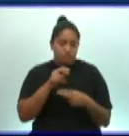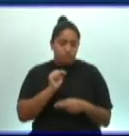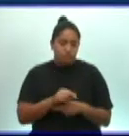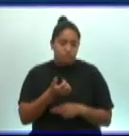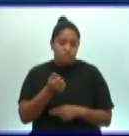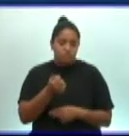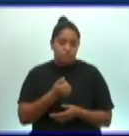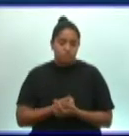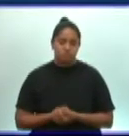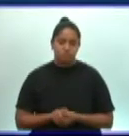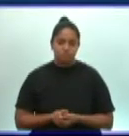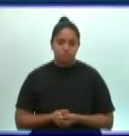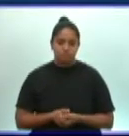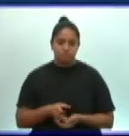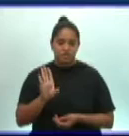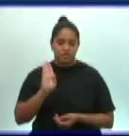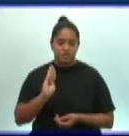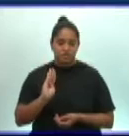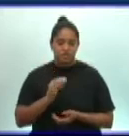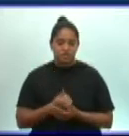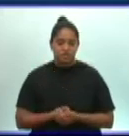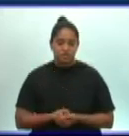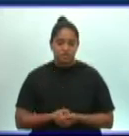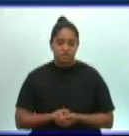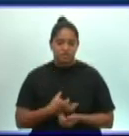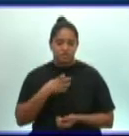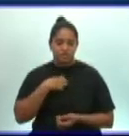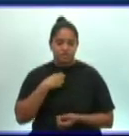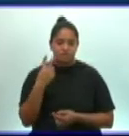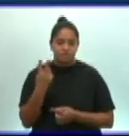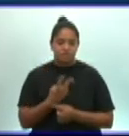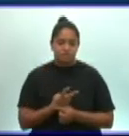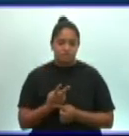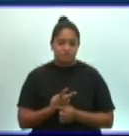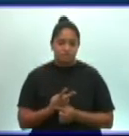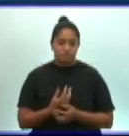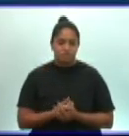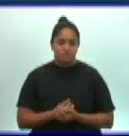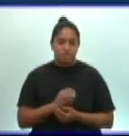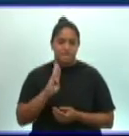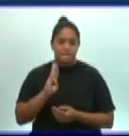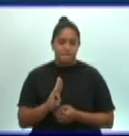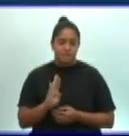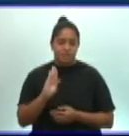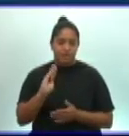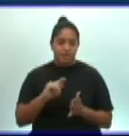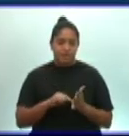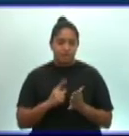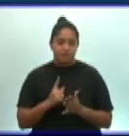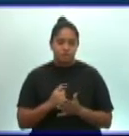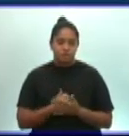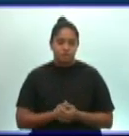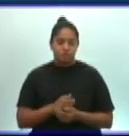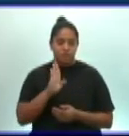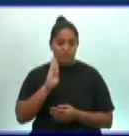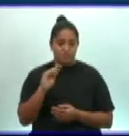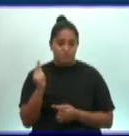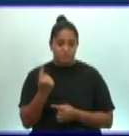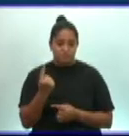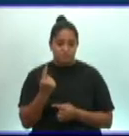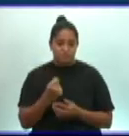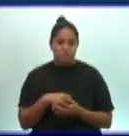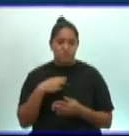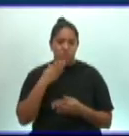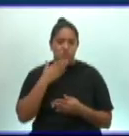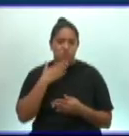A. Y el inciso B tenía dos incisos. El inciso B nos decía, primero, cómo varía la intensidad